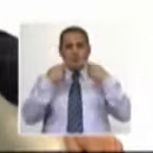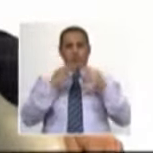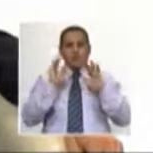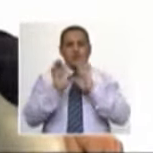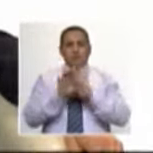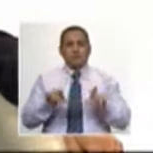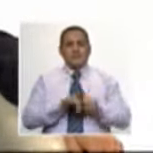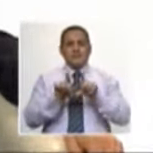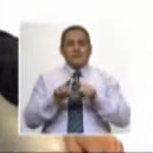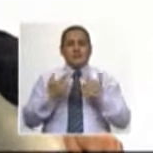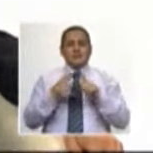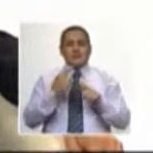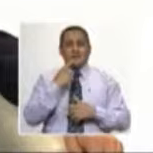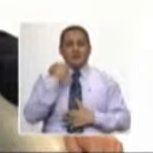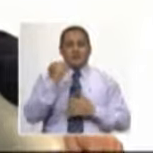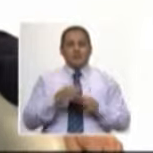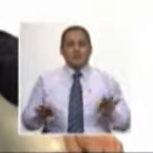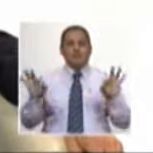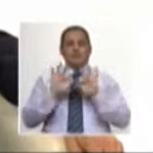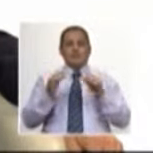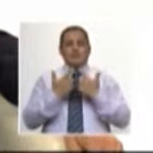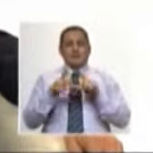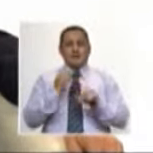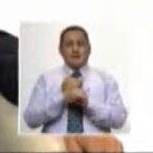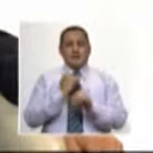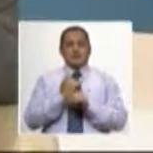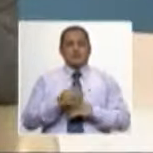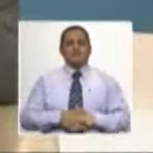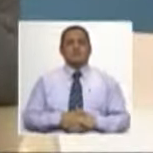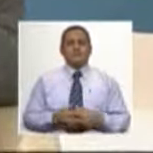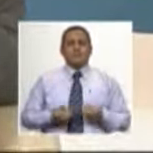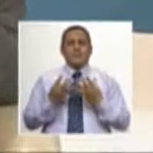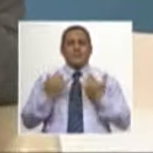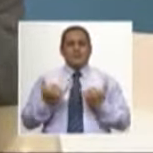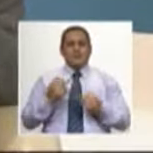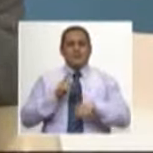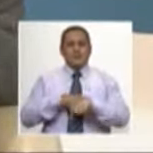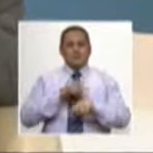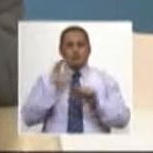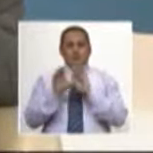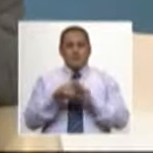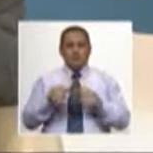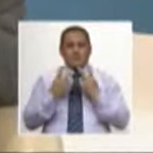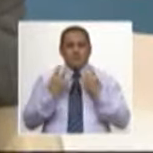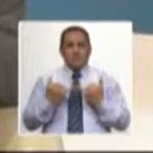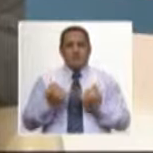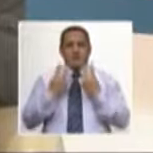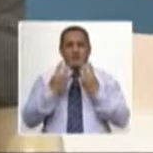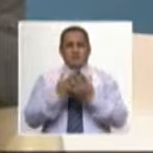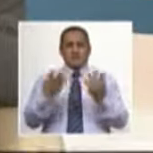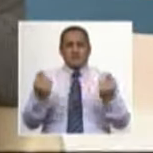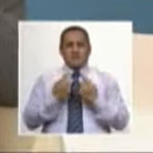del derecho fundamental de libertad religiosa, ¿no? Y en estas fechas en las que siempre estamos rodeados de